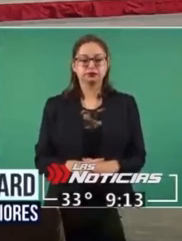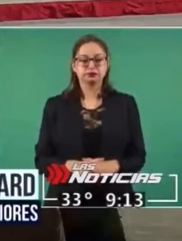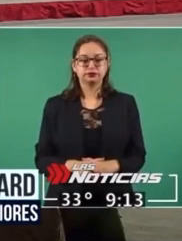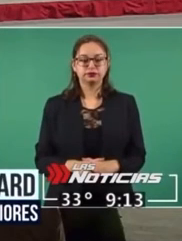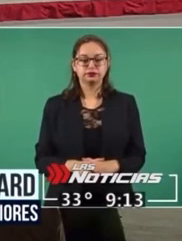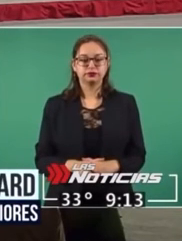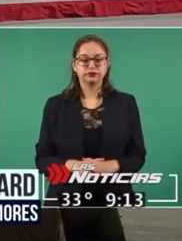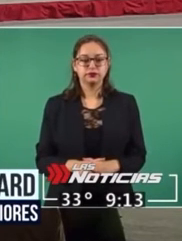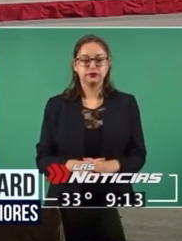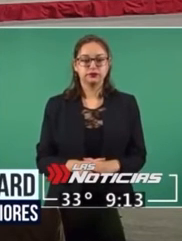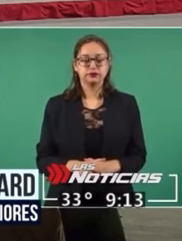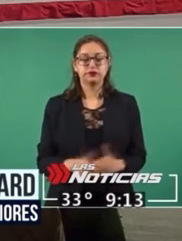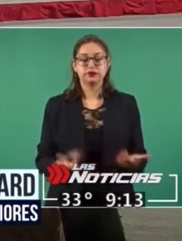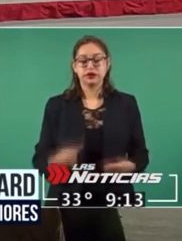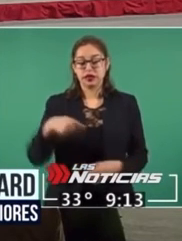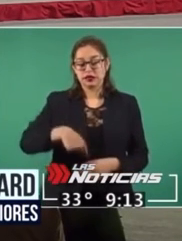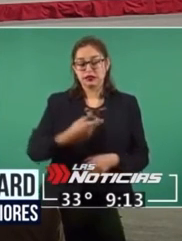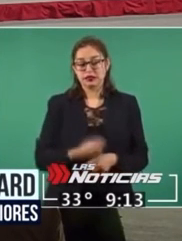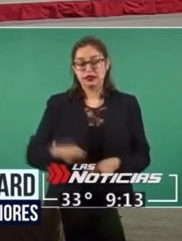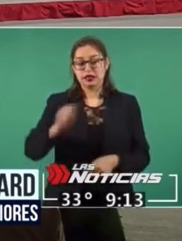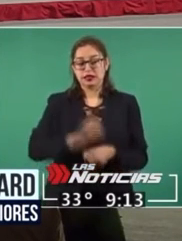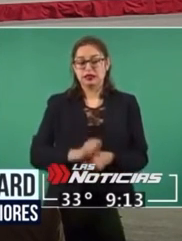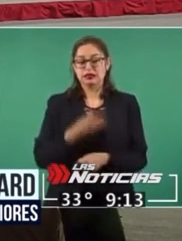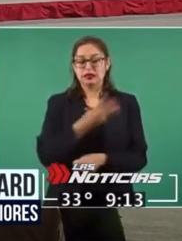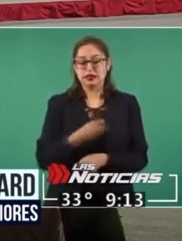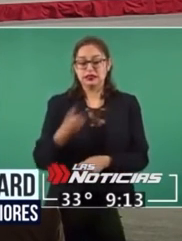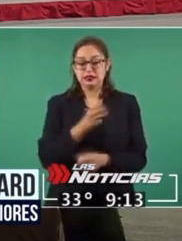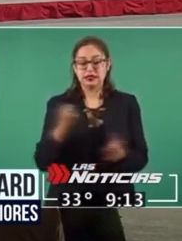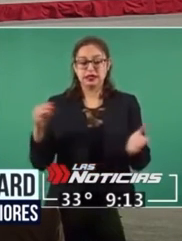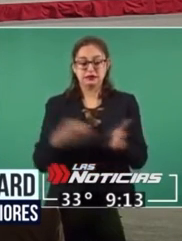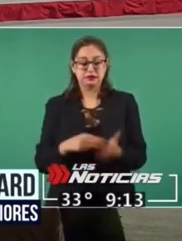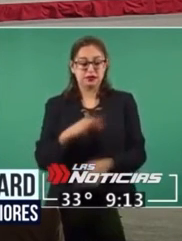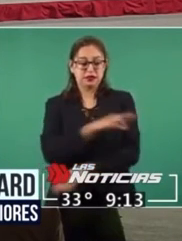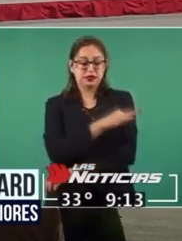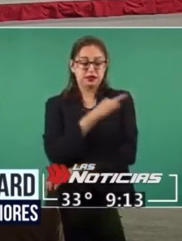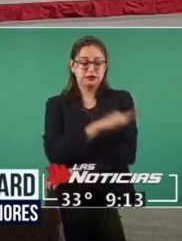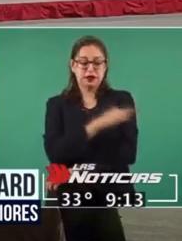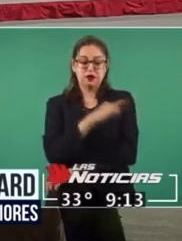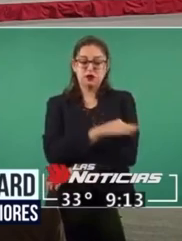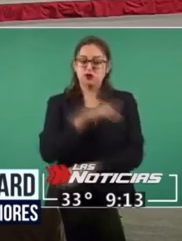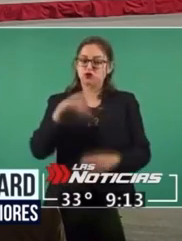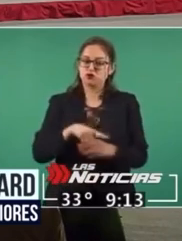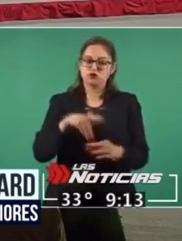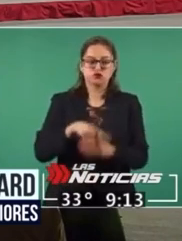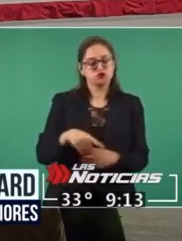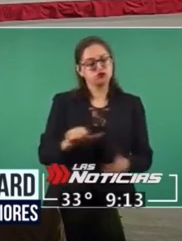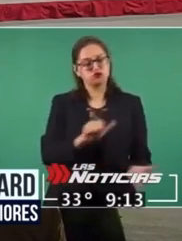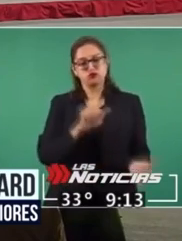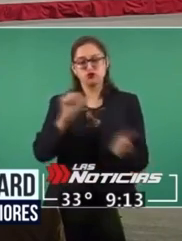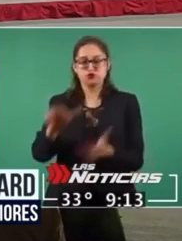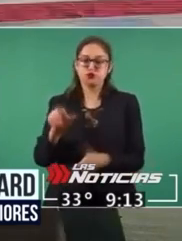Informarles que esta semana enviaremos 300,000 dosis de vacunas a Honduras y Bolivia, que son